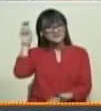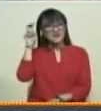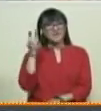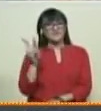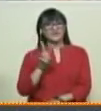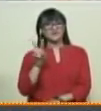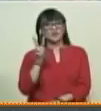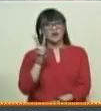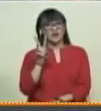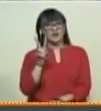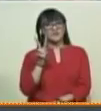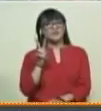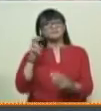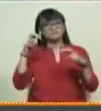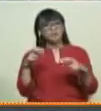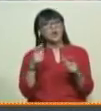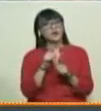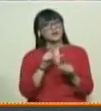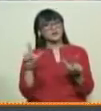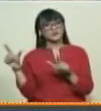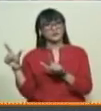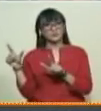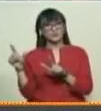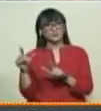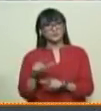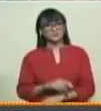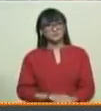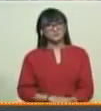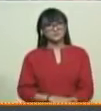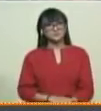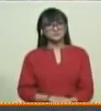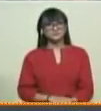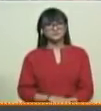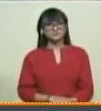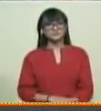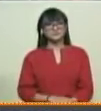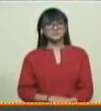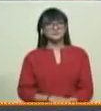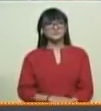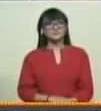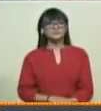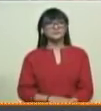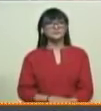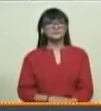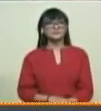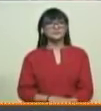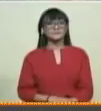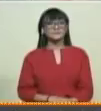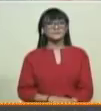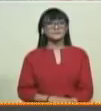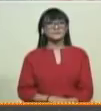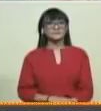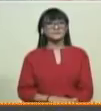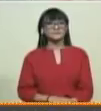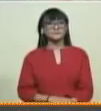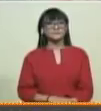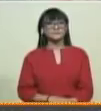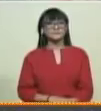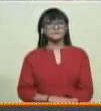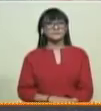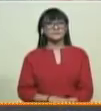Arreaza. Bu görüşmede ikili ilişkilerimizi tüm boyutlarıyla ele aldılar. Durante ese